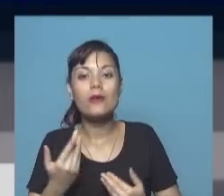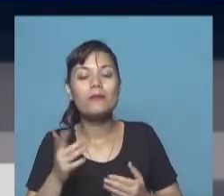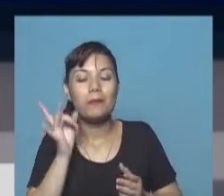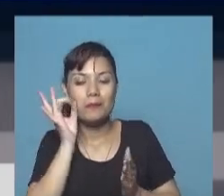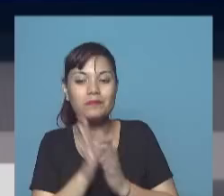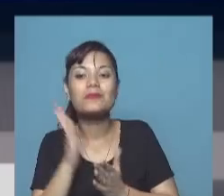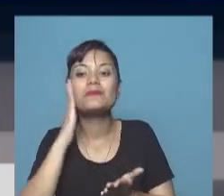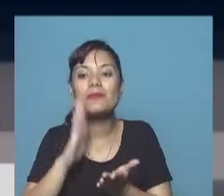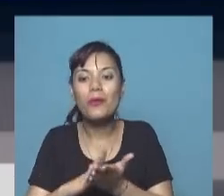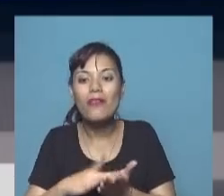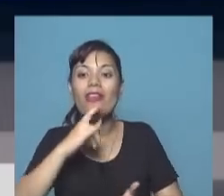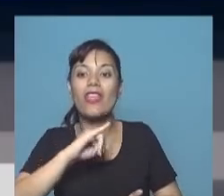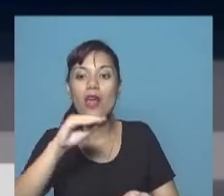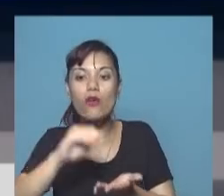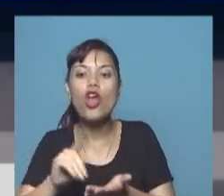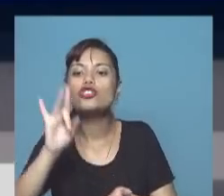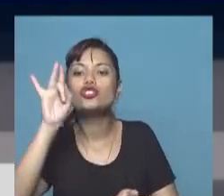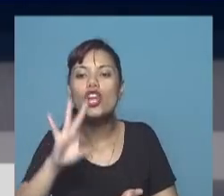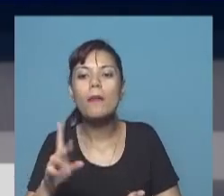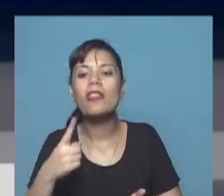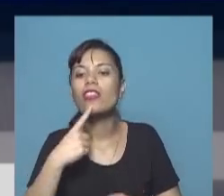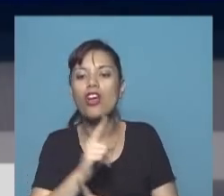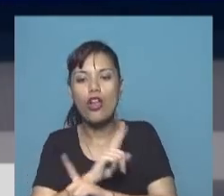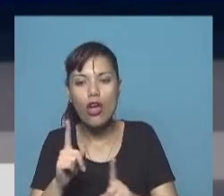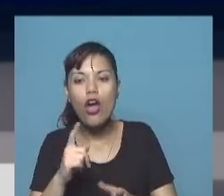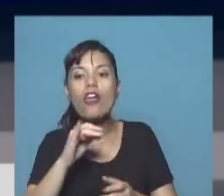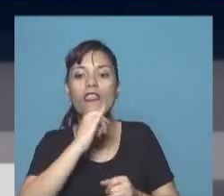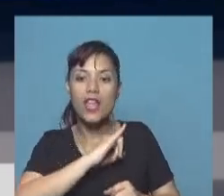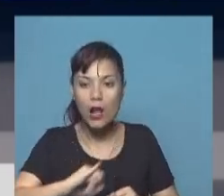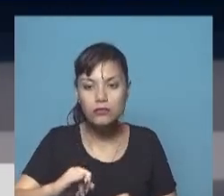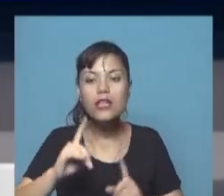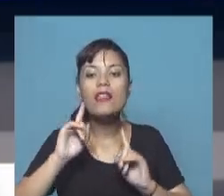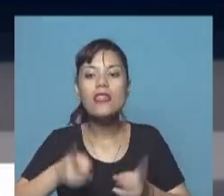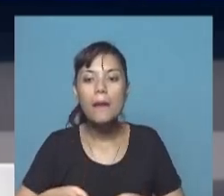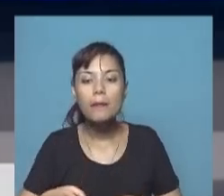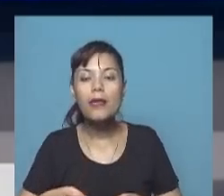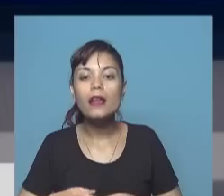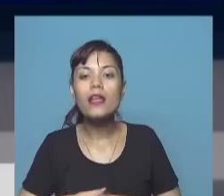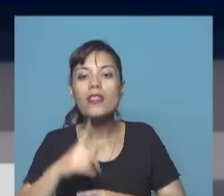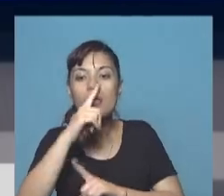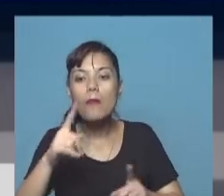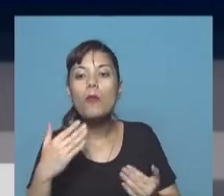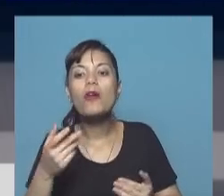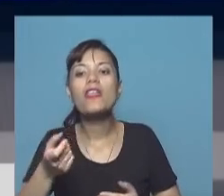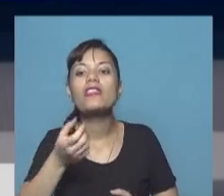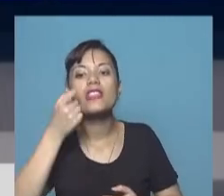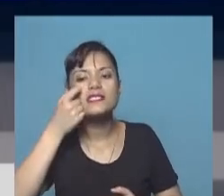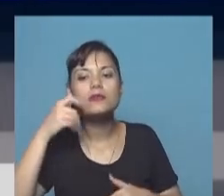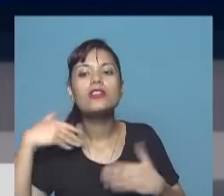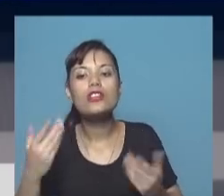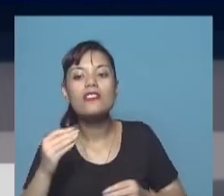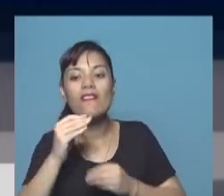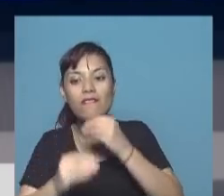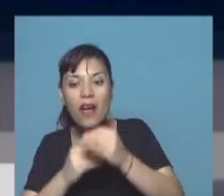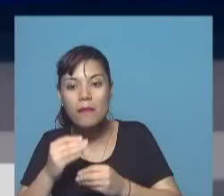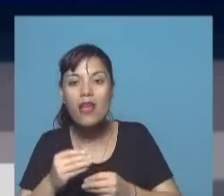perdón, radicar la denuncia, no solamente no permitió hacer la denuncia, sino que además tampoco permitió hacer testimoniales. Es decir, que los